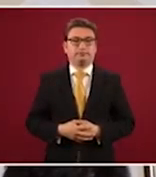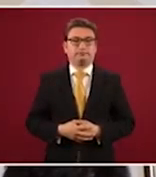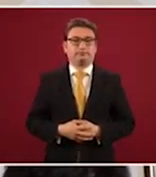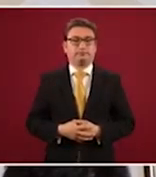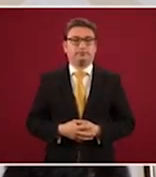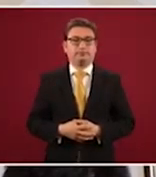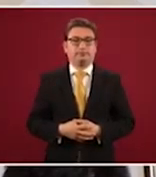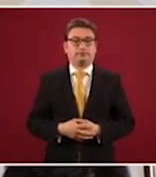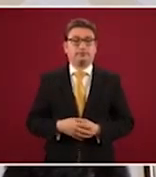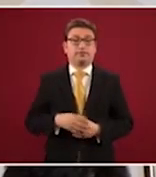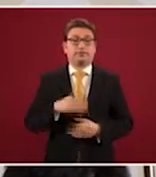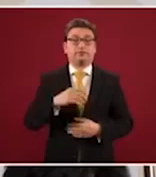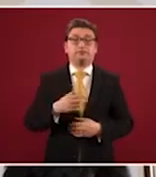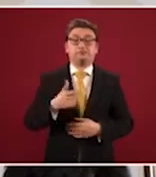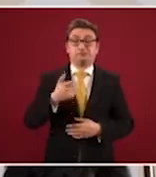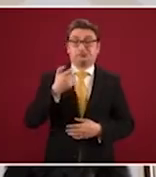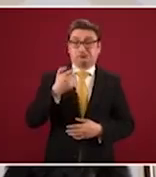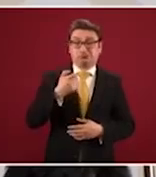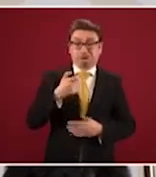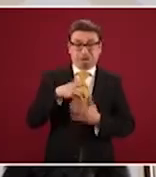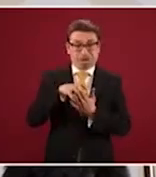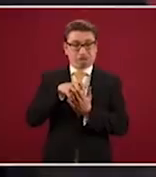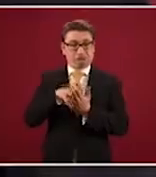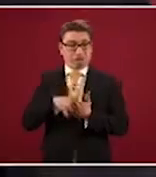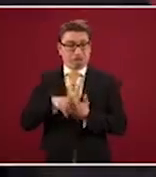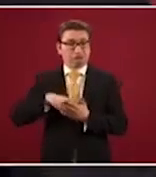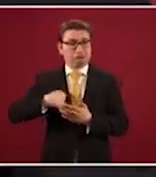un ahorro